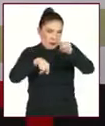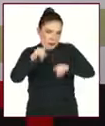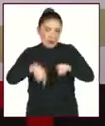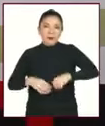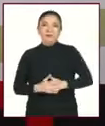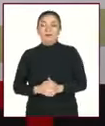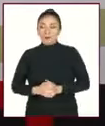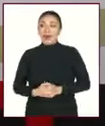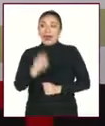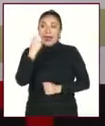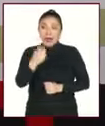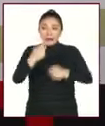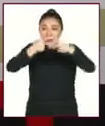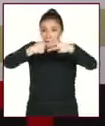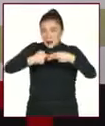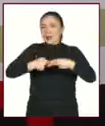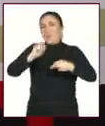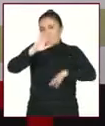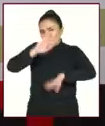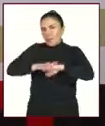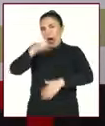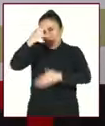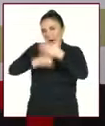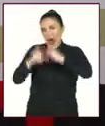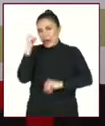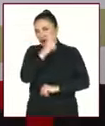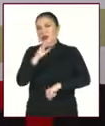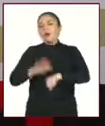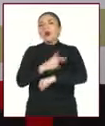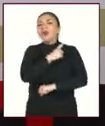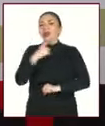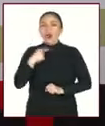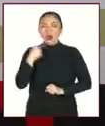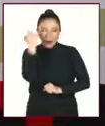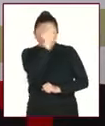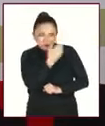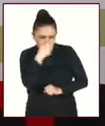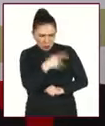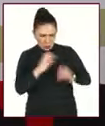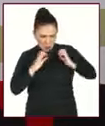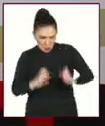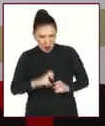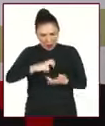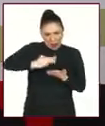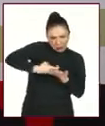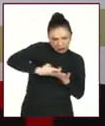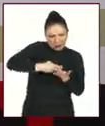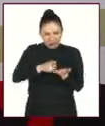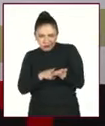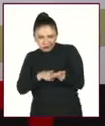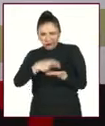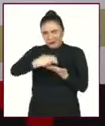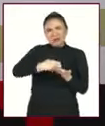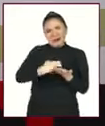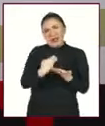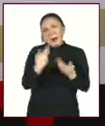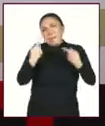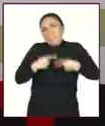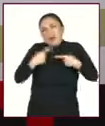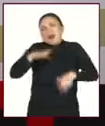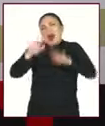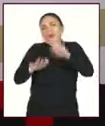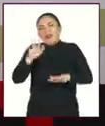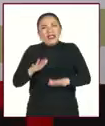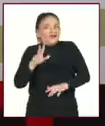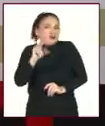Esta escala es un poco más compleja porque ya tenemos que valorar ciertas posiciones que la gente normalmente